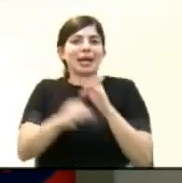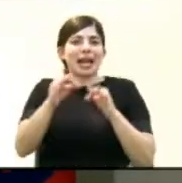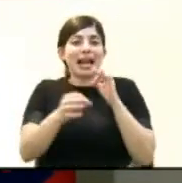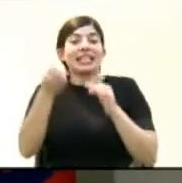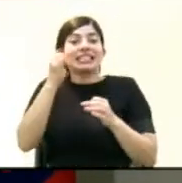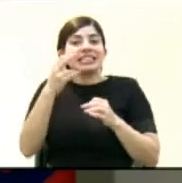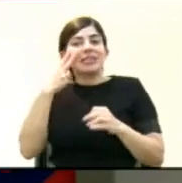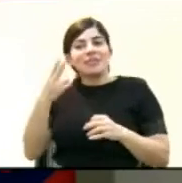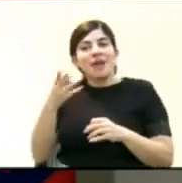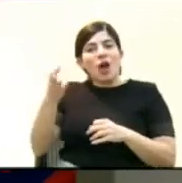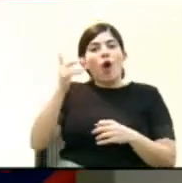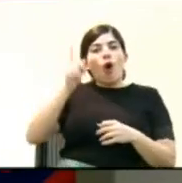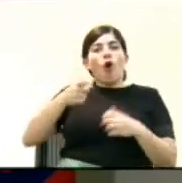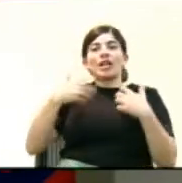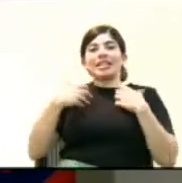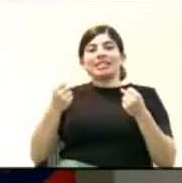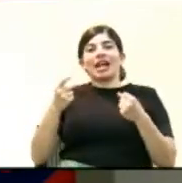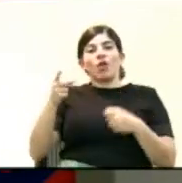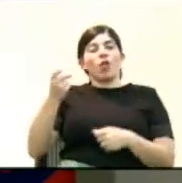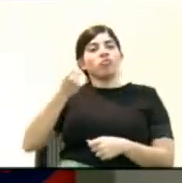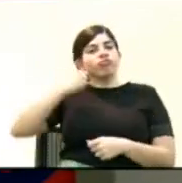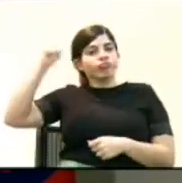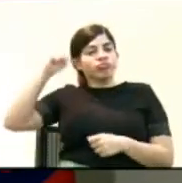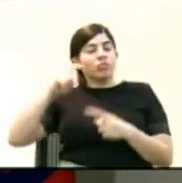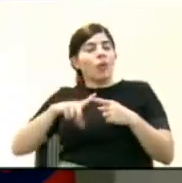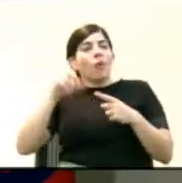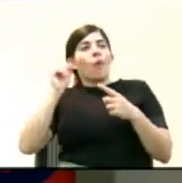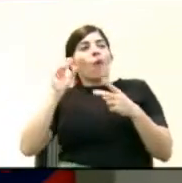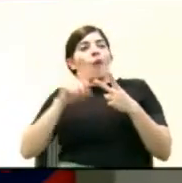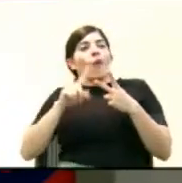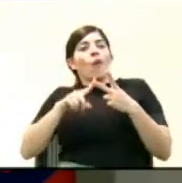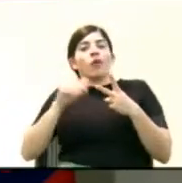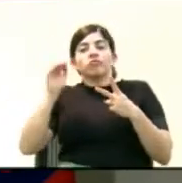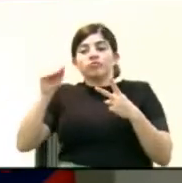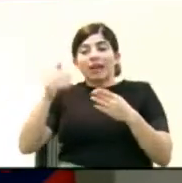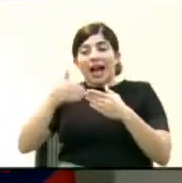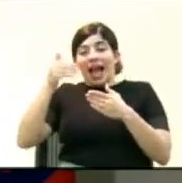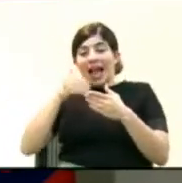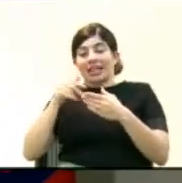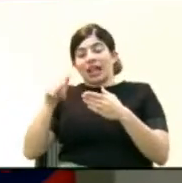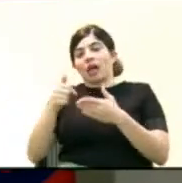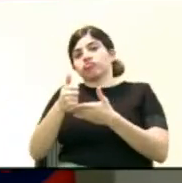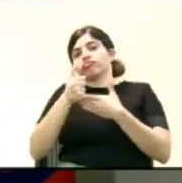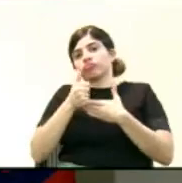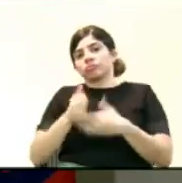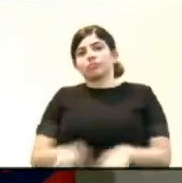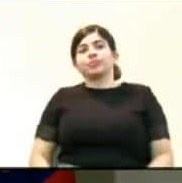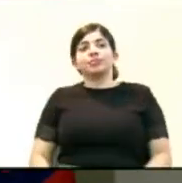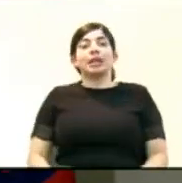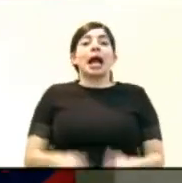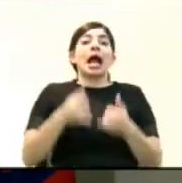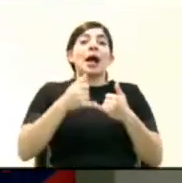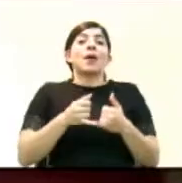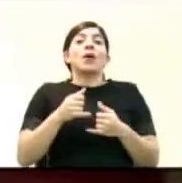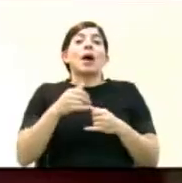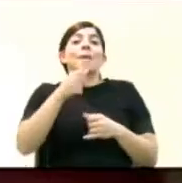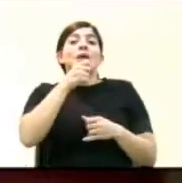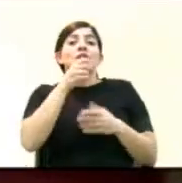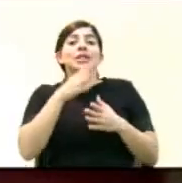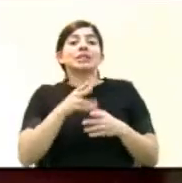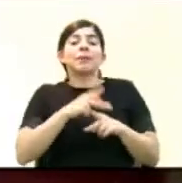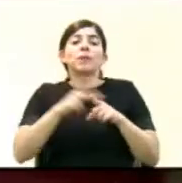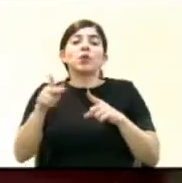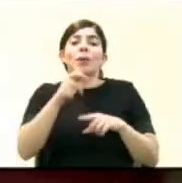incumplimiento de una orden sanitaria que se ha notificado o una notificación previa. Continuamos con el colega Edgar Fonseca